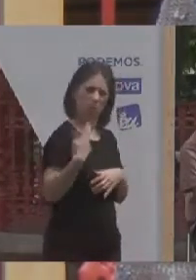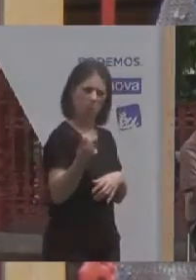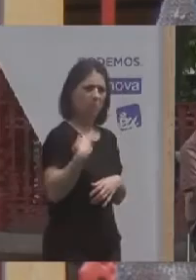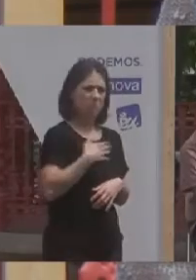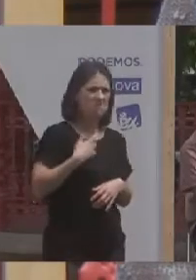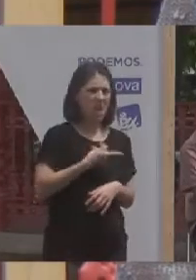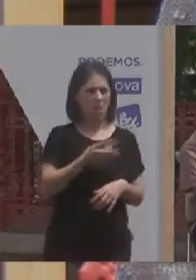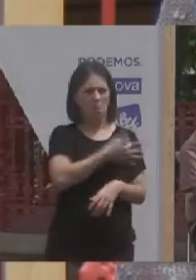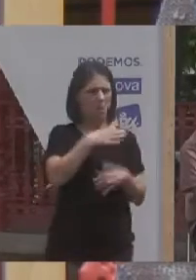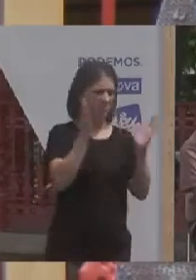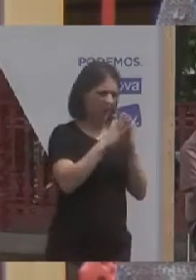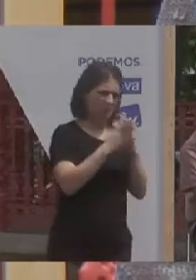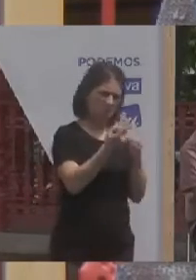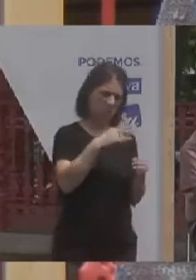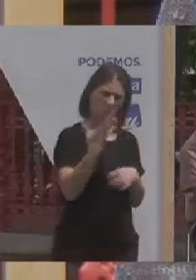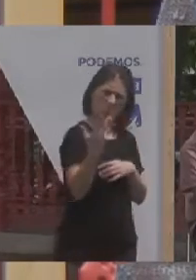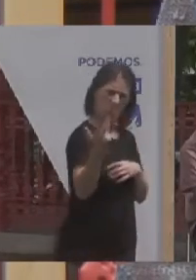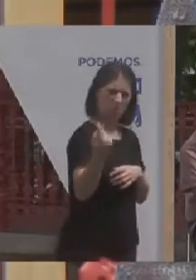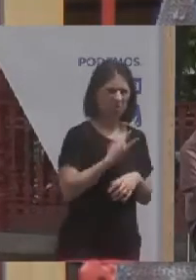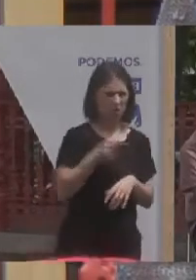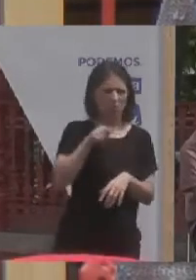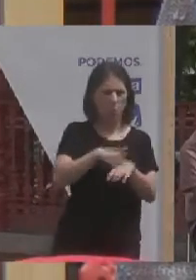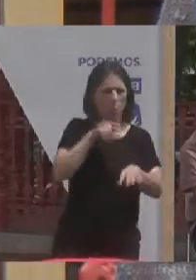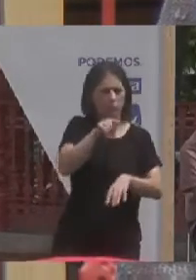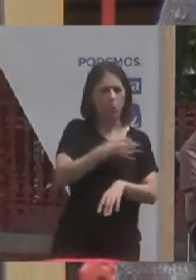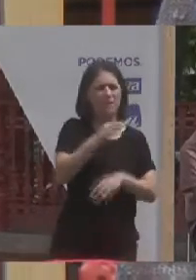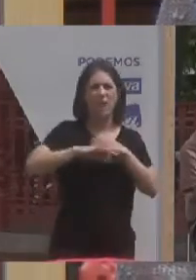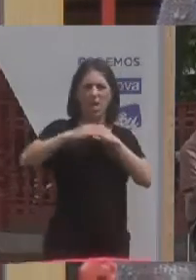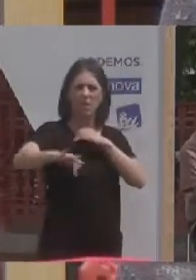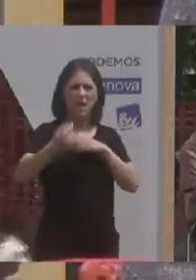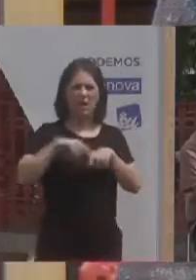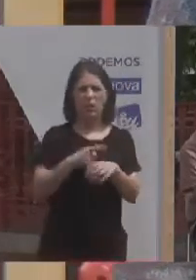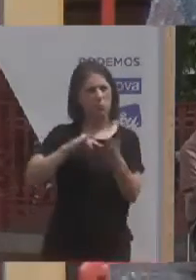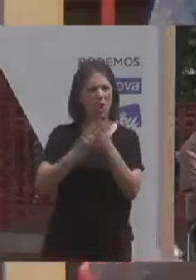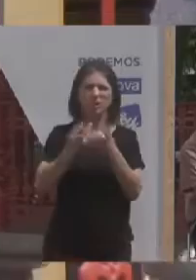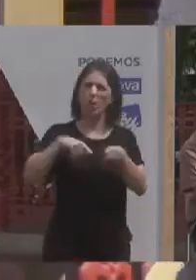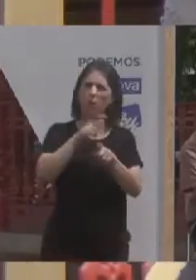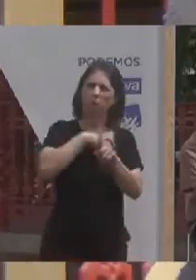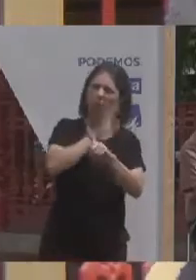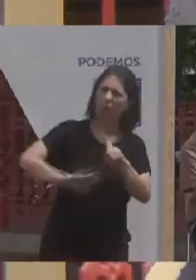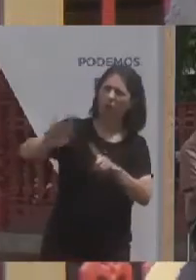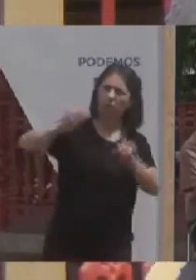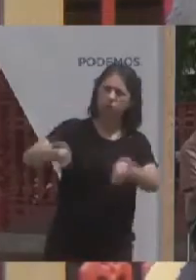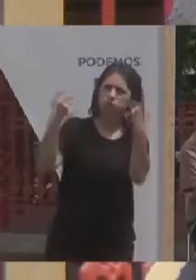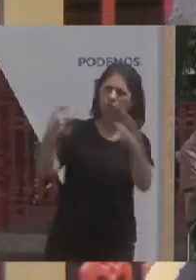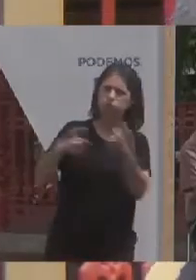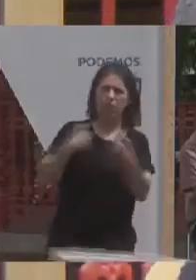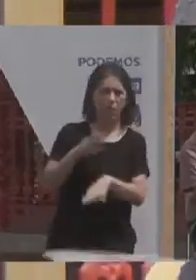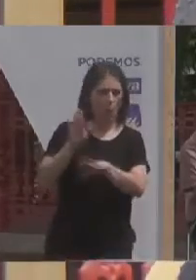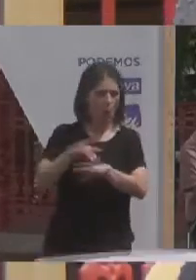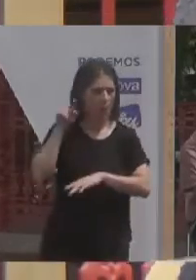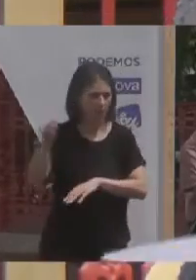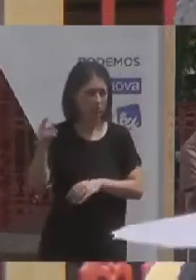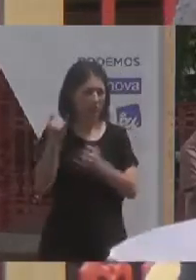querer quitarlle as súas casas, e acusan a En Marea de un proxecto que quere romper o Estado e que somos radicais, e lles